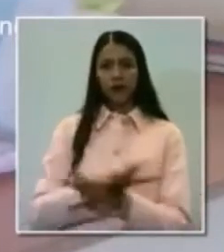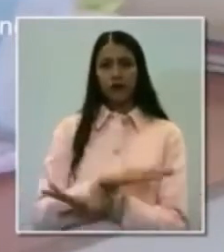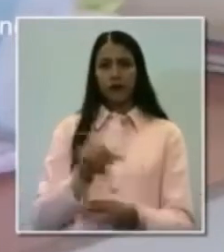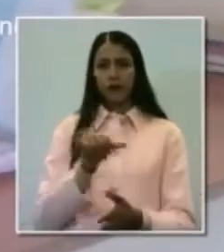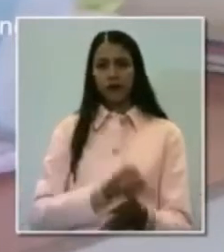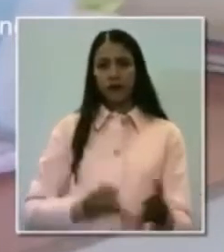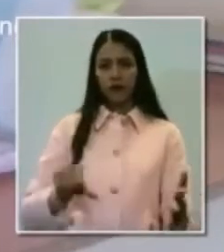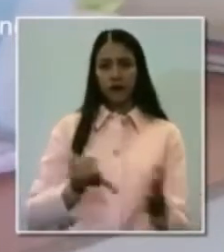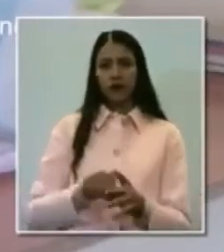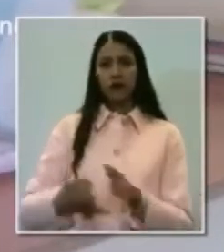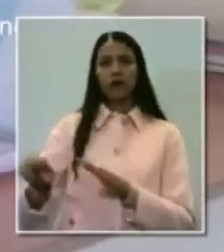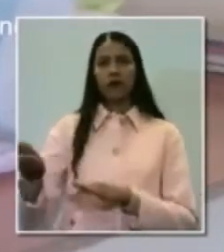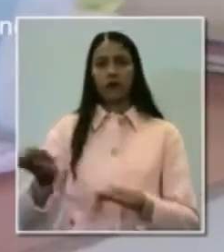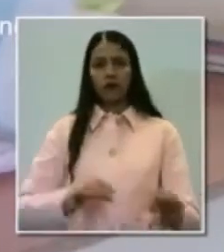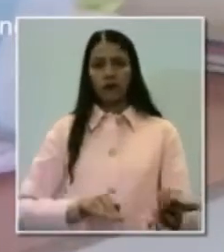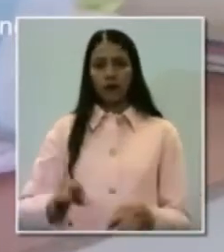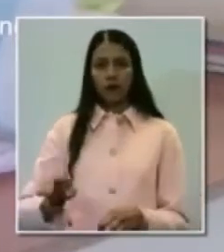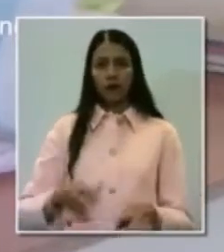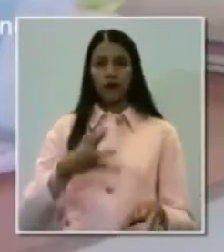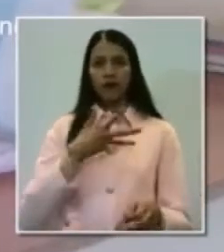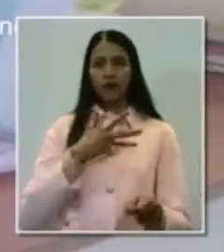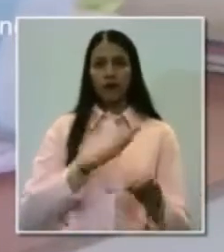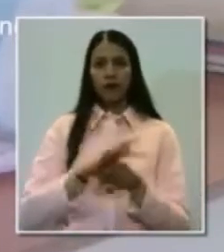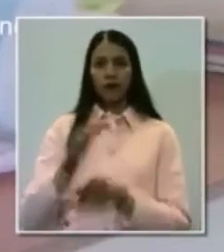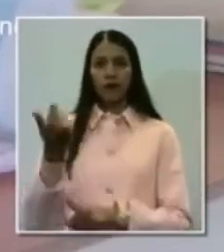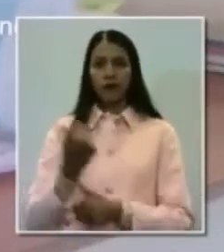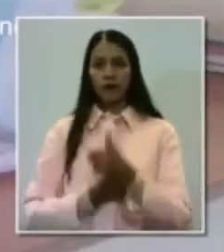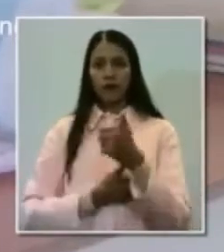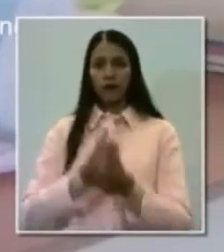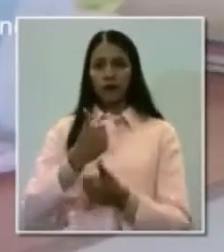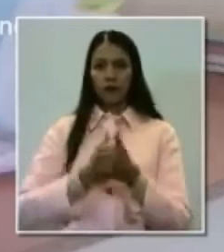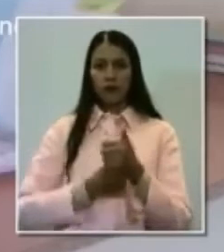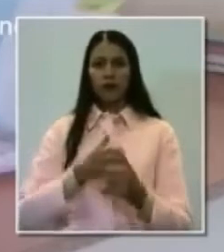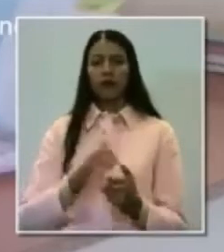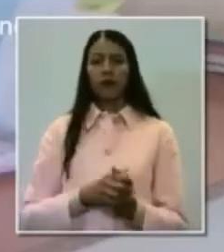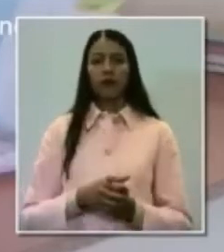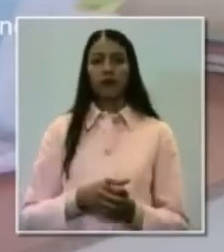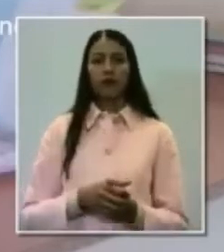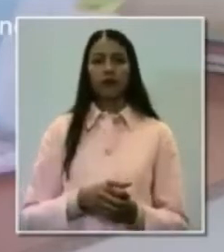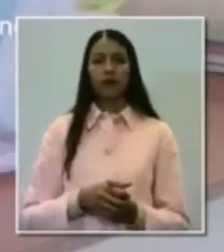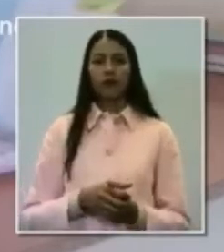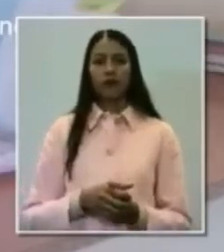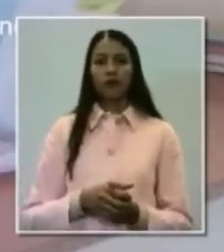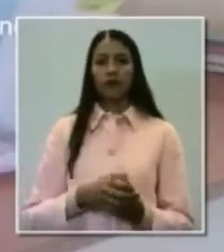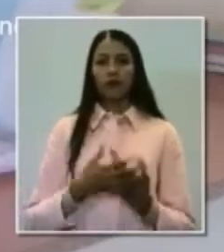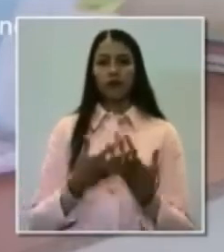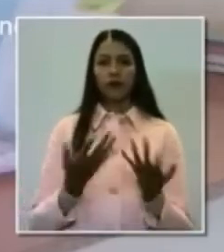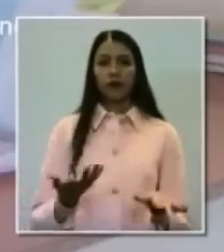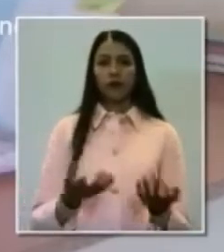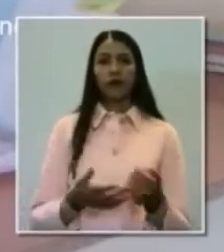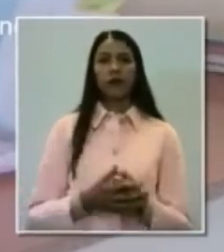de trabajo, donde hubo la participación de